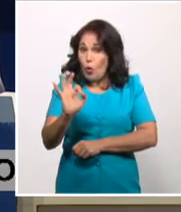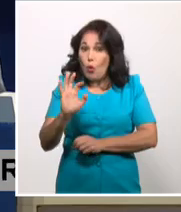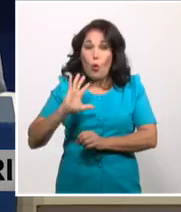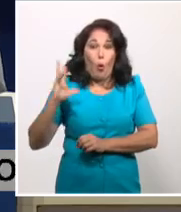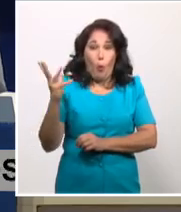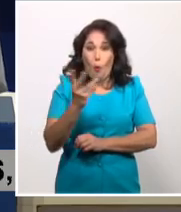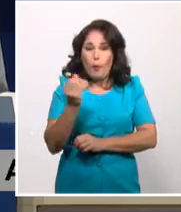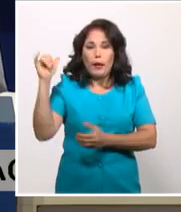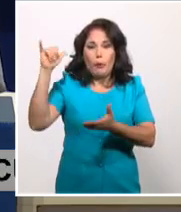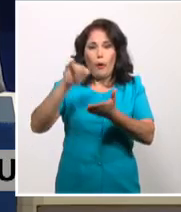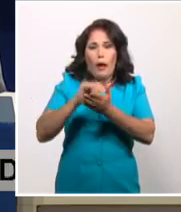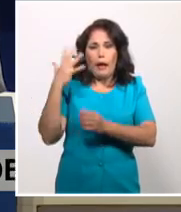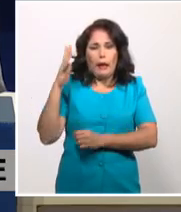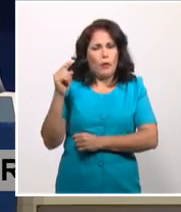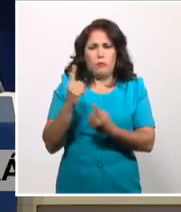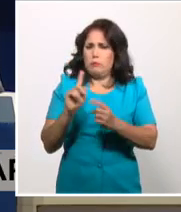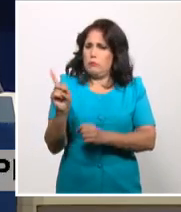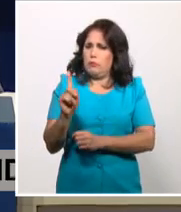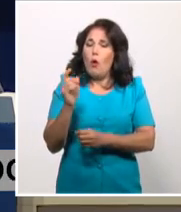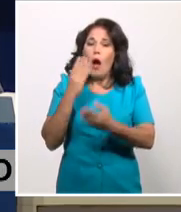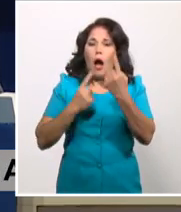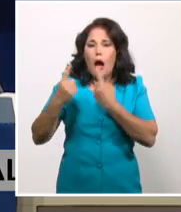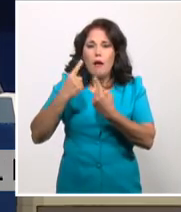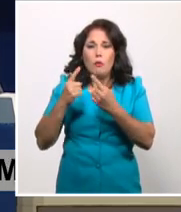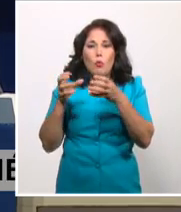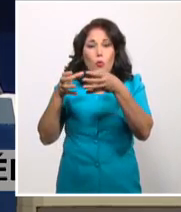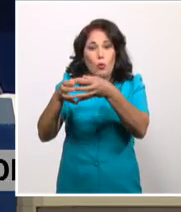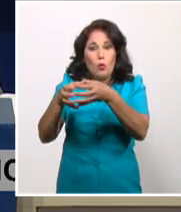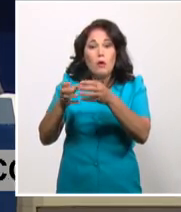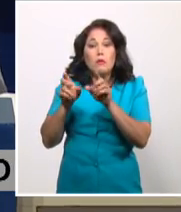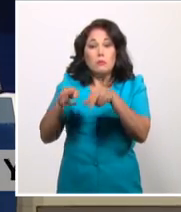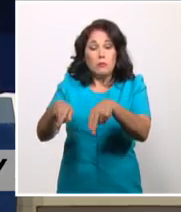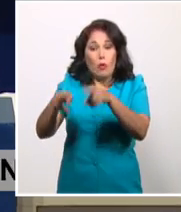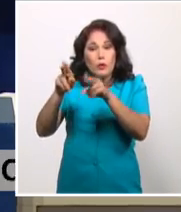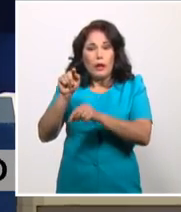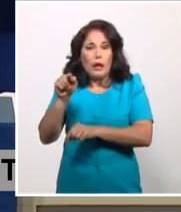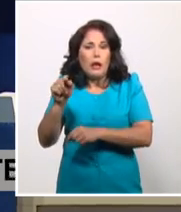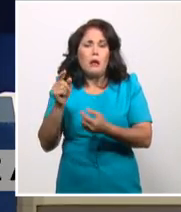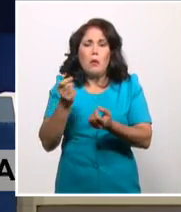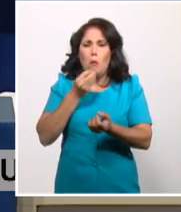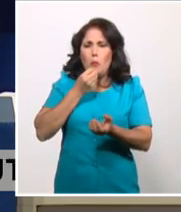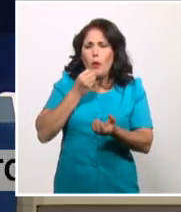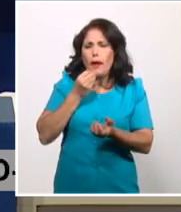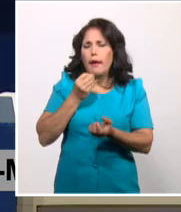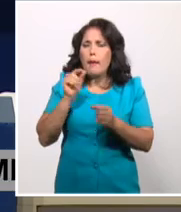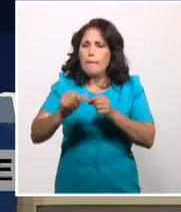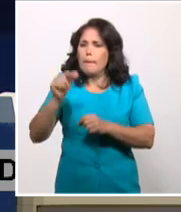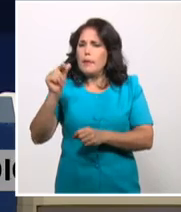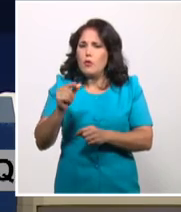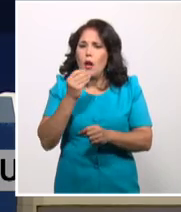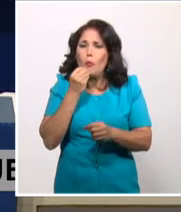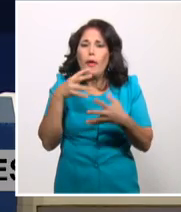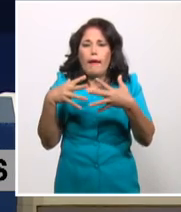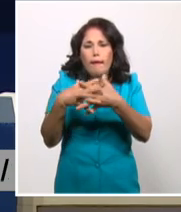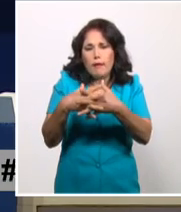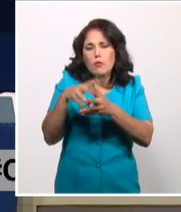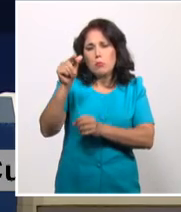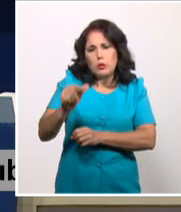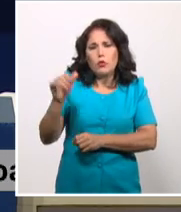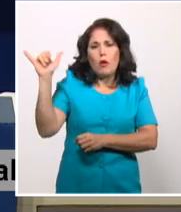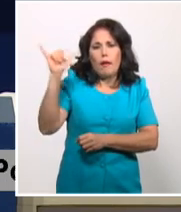han venido del exterior con este protocolo que yo me referí. Hay personas que han tenido alguna relación